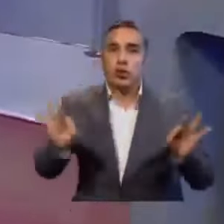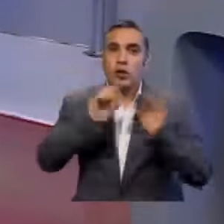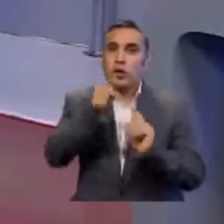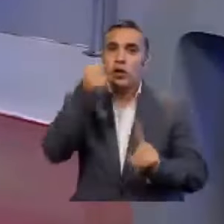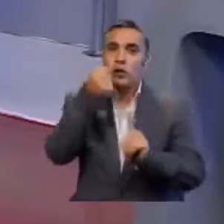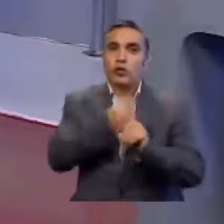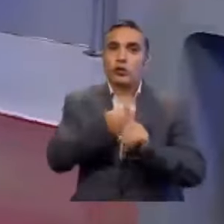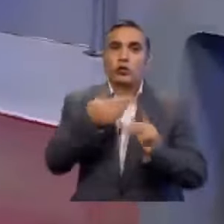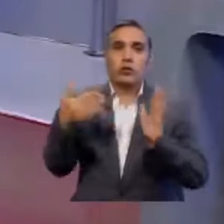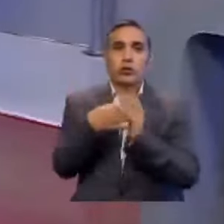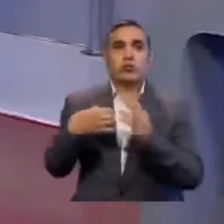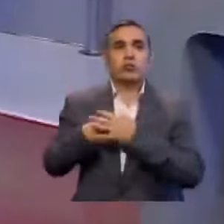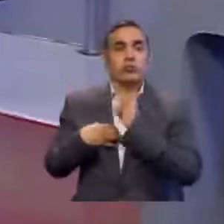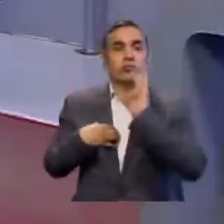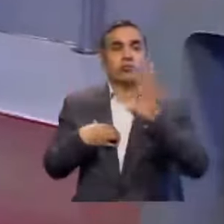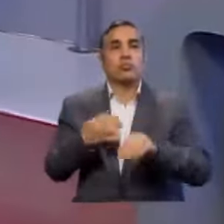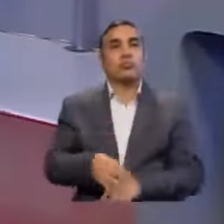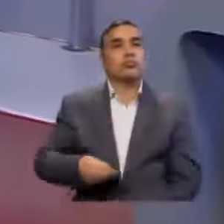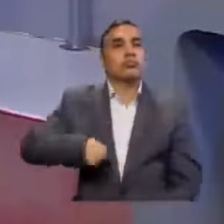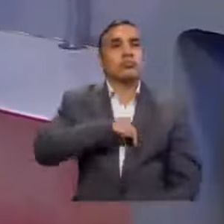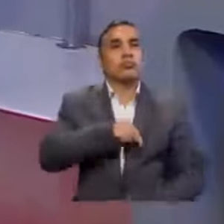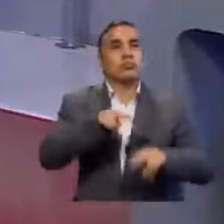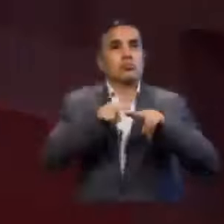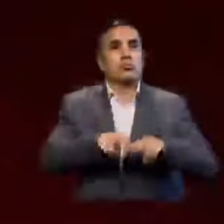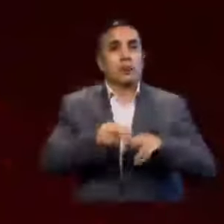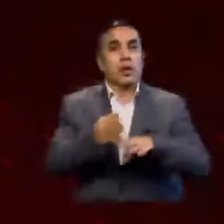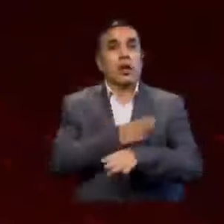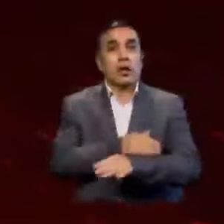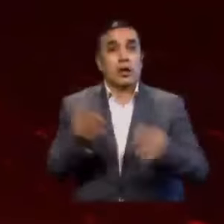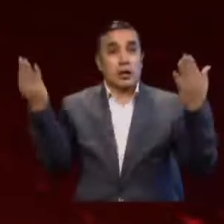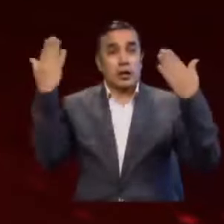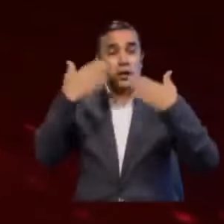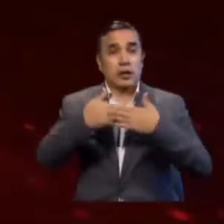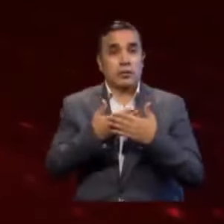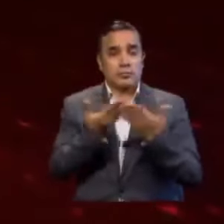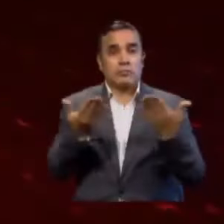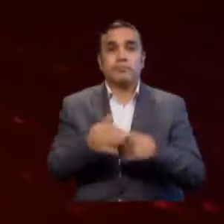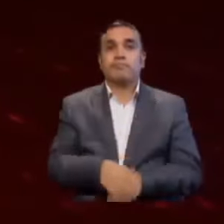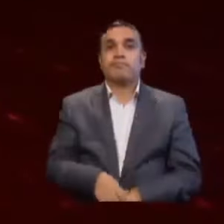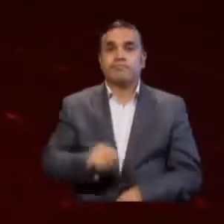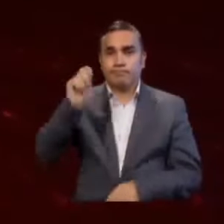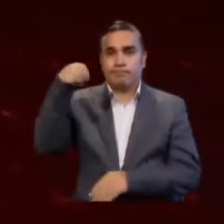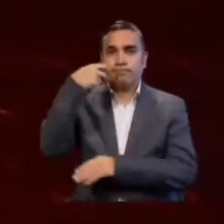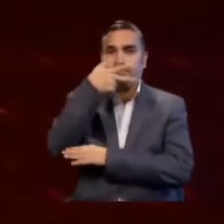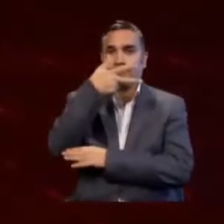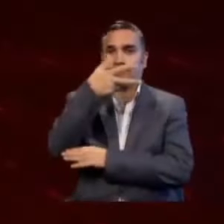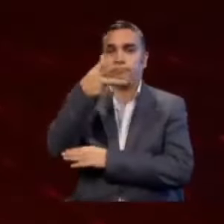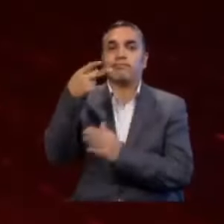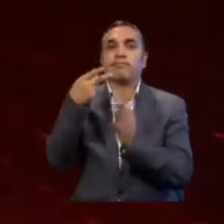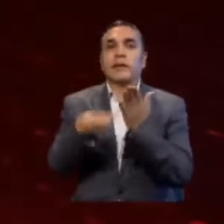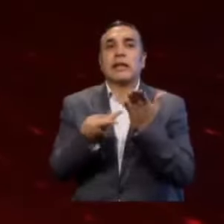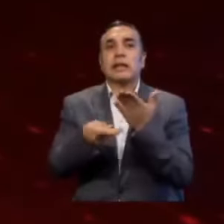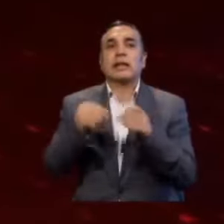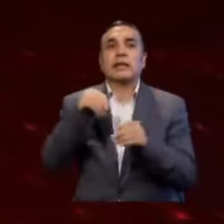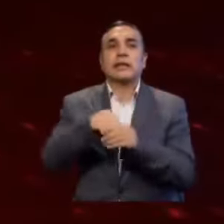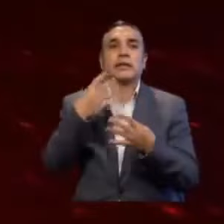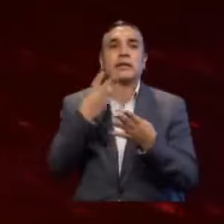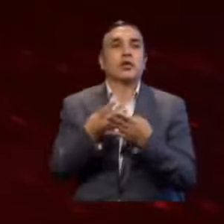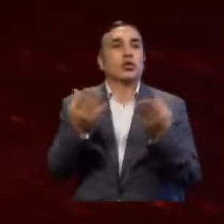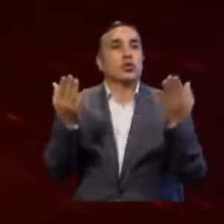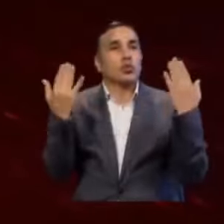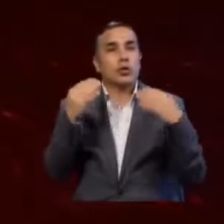con el coronavirus? Vamos a revisar, antes de despedirnos, amigos televidentes, las imágenes de lo que está pasando en las cárceles